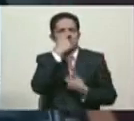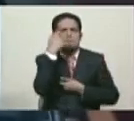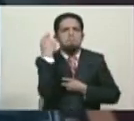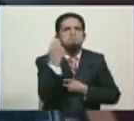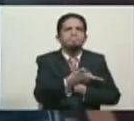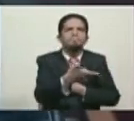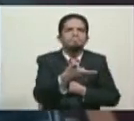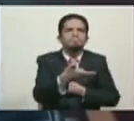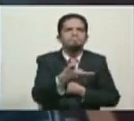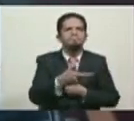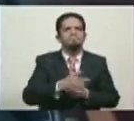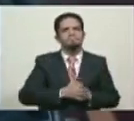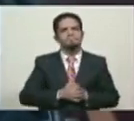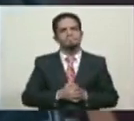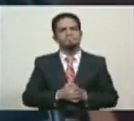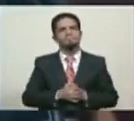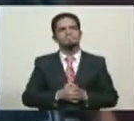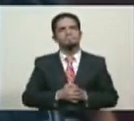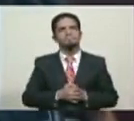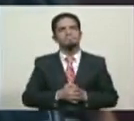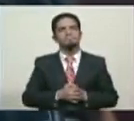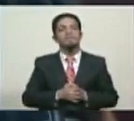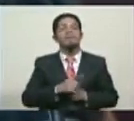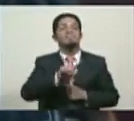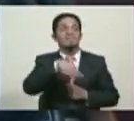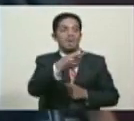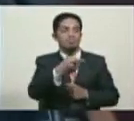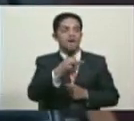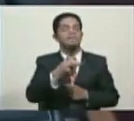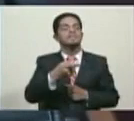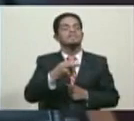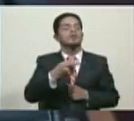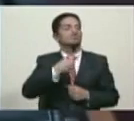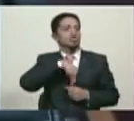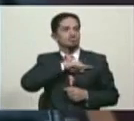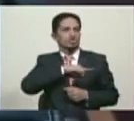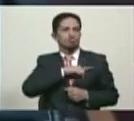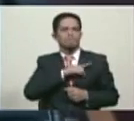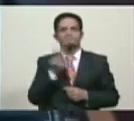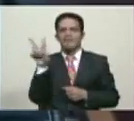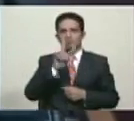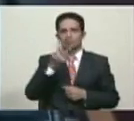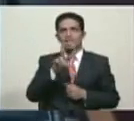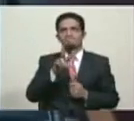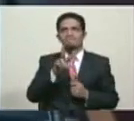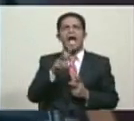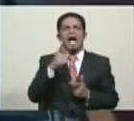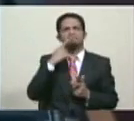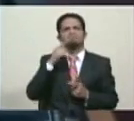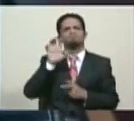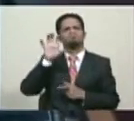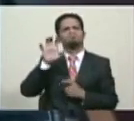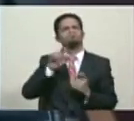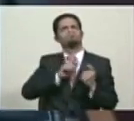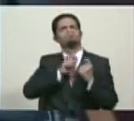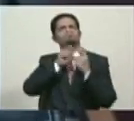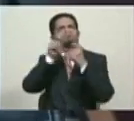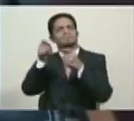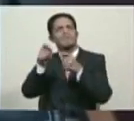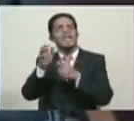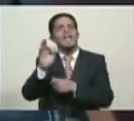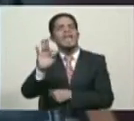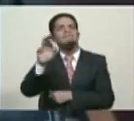por decirlo menos. Terminaron entregándonos al Fondo Monetario Internacional y contribuyeron notablemente a que